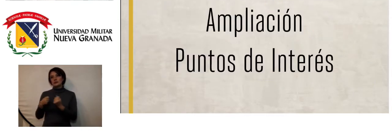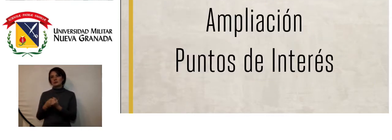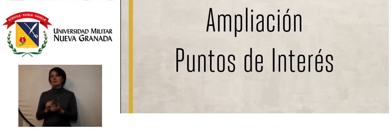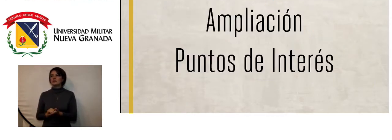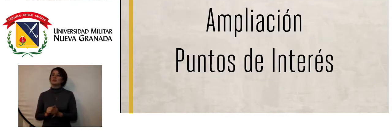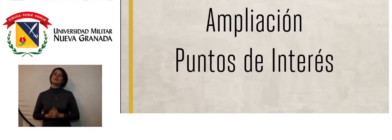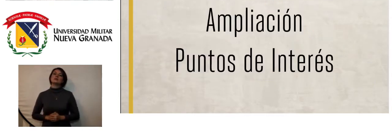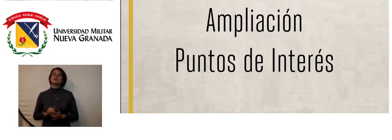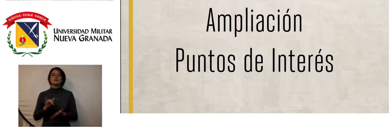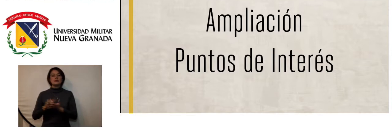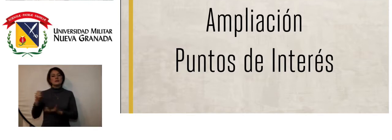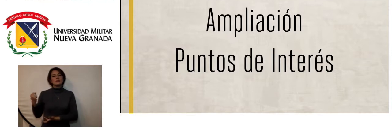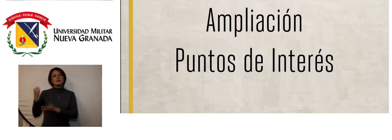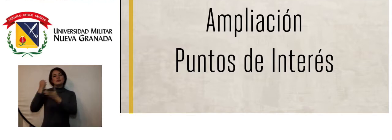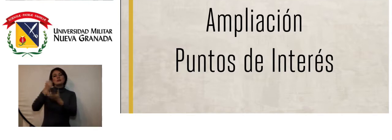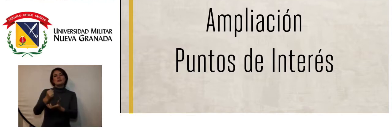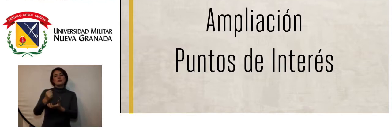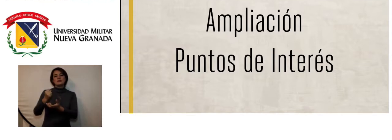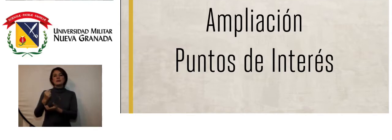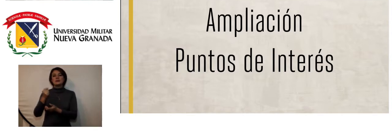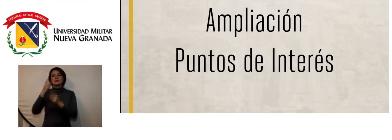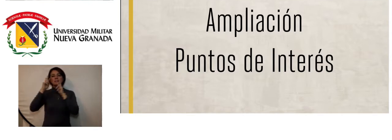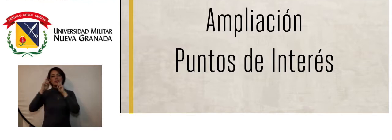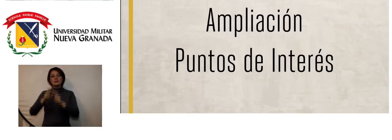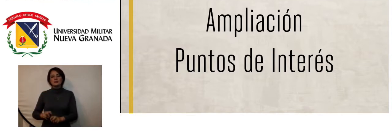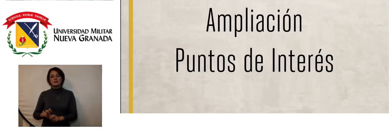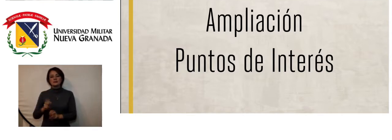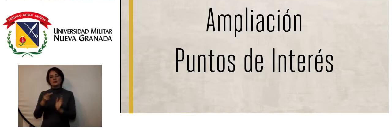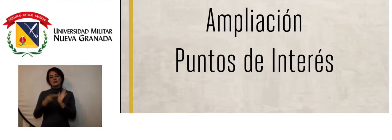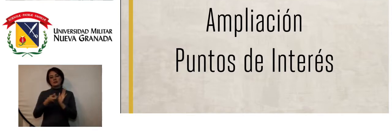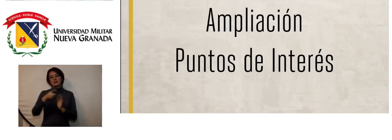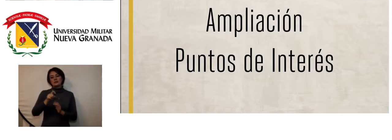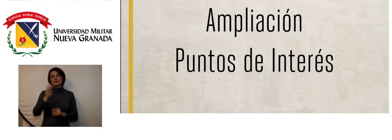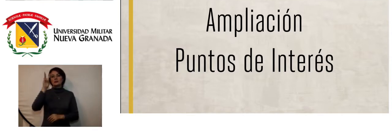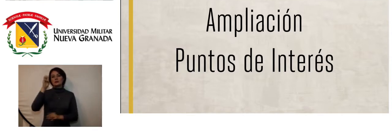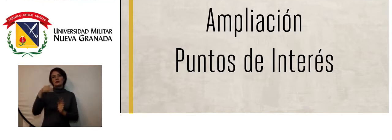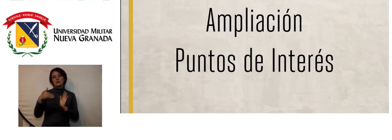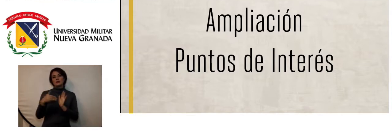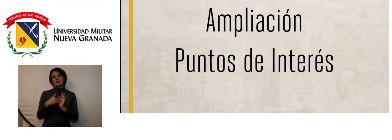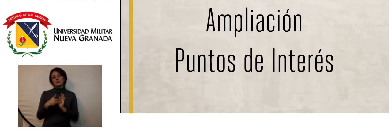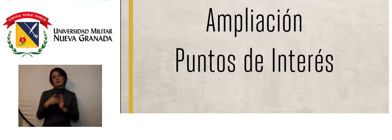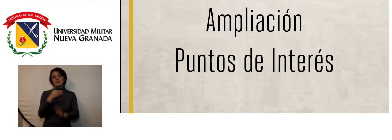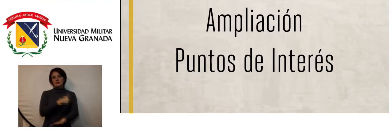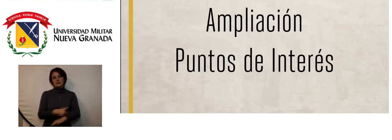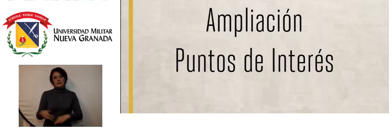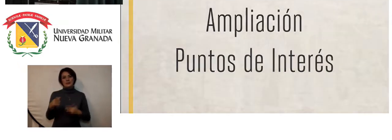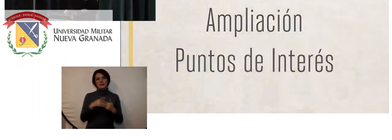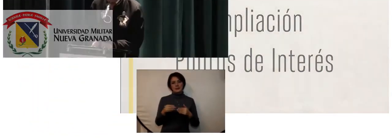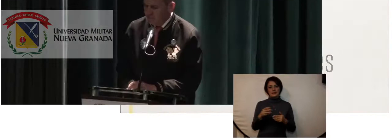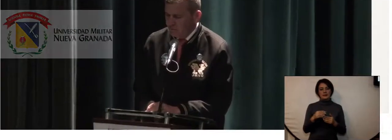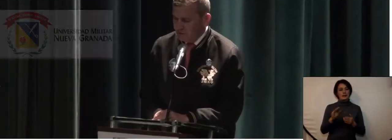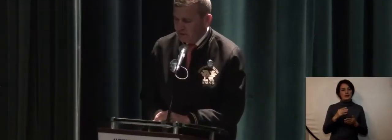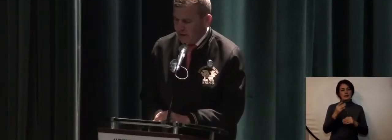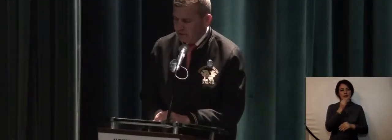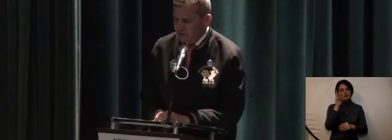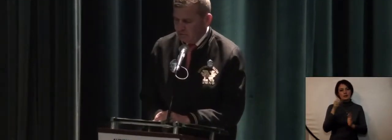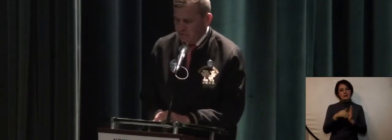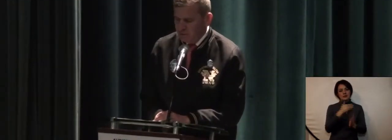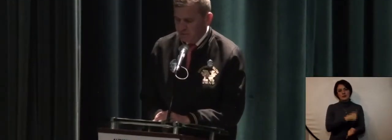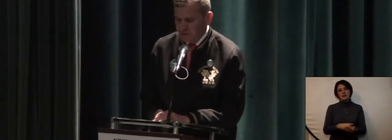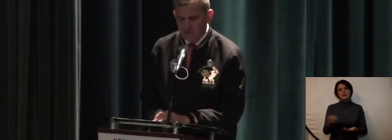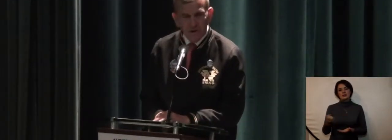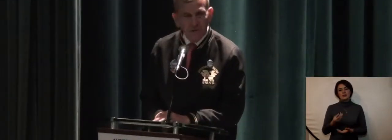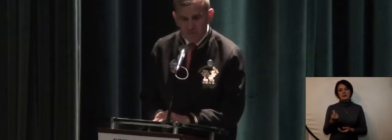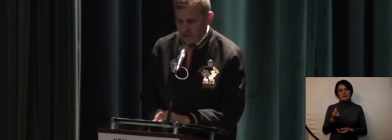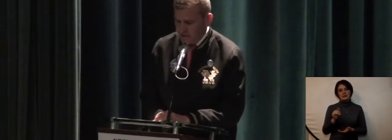el presupuesto de investigación para el 2016 fue de 8 mil millones de pesos la asignación de los mismos se realiza